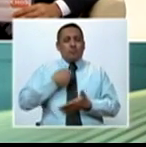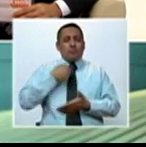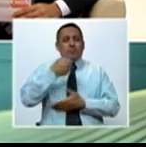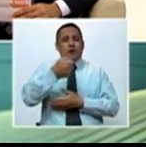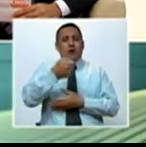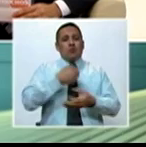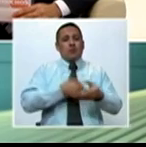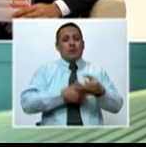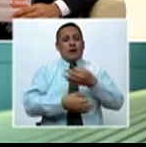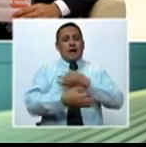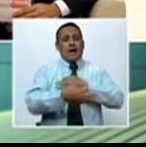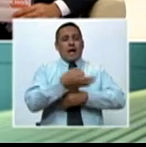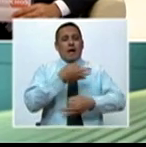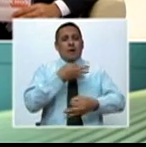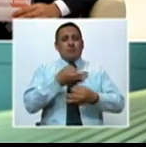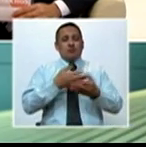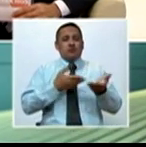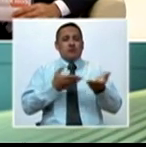normas